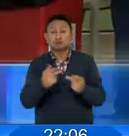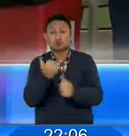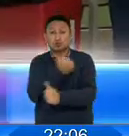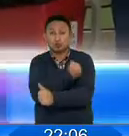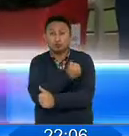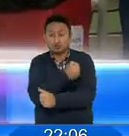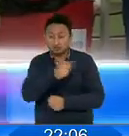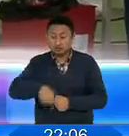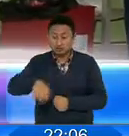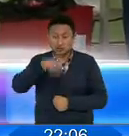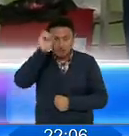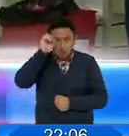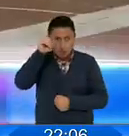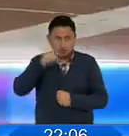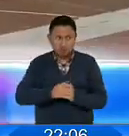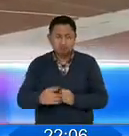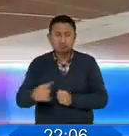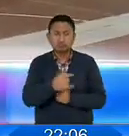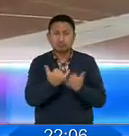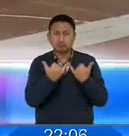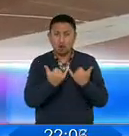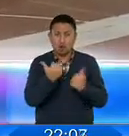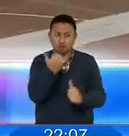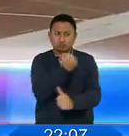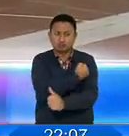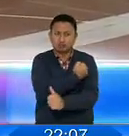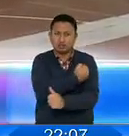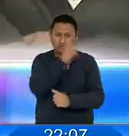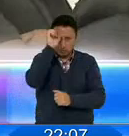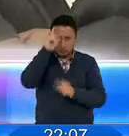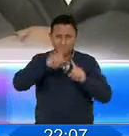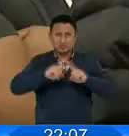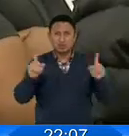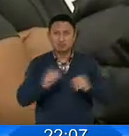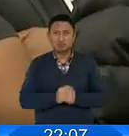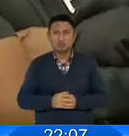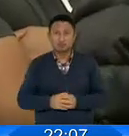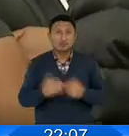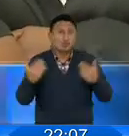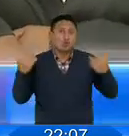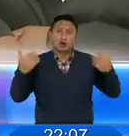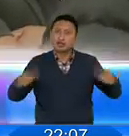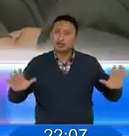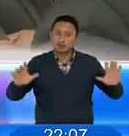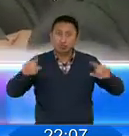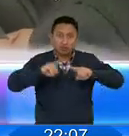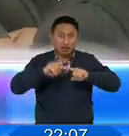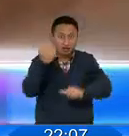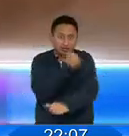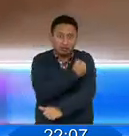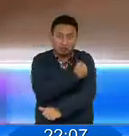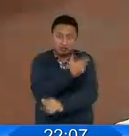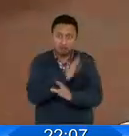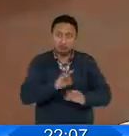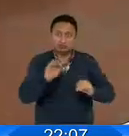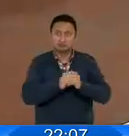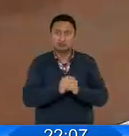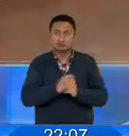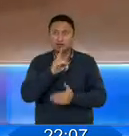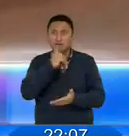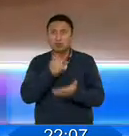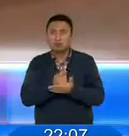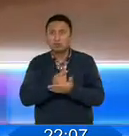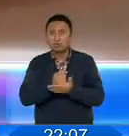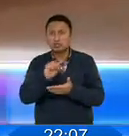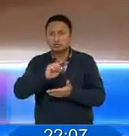criterios ciudadanos de las dosis que se están aplicando en el país. Cualquiera, pero que nos vacunen, eso es lo importante. La verdad sí hubiera